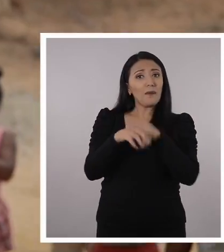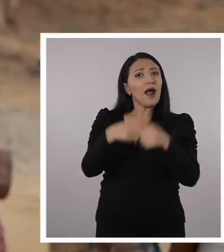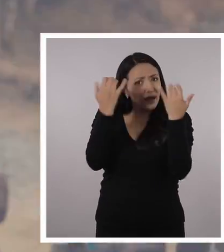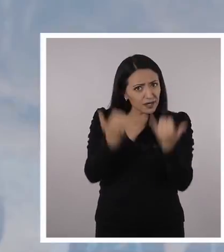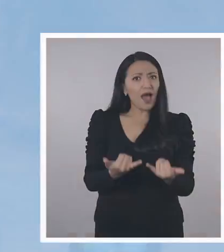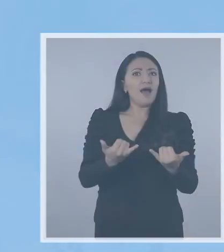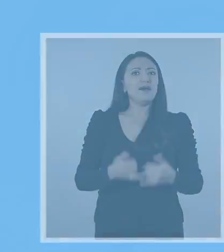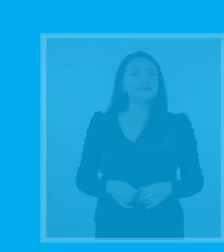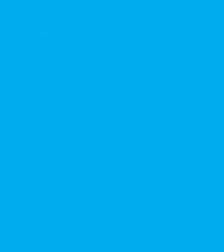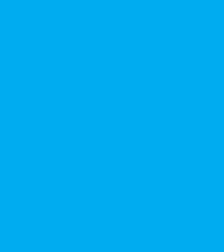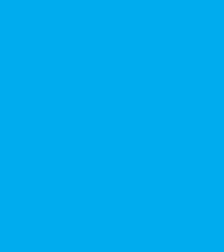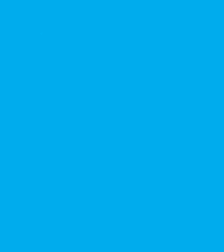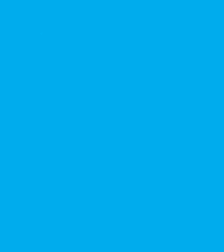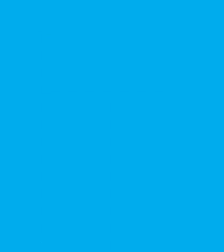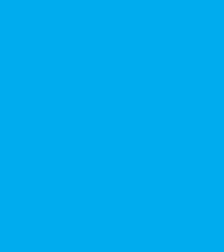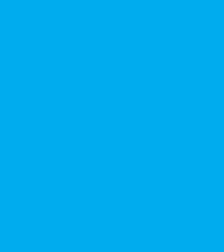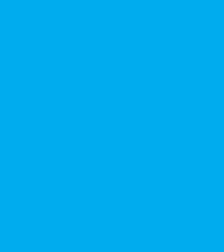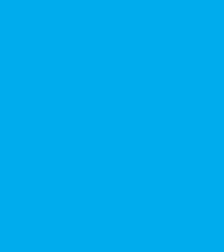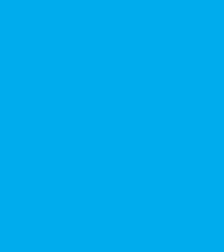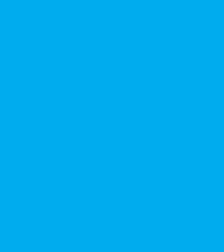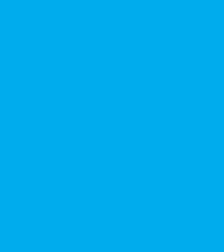vámonos lavando.